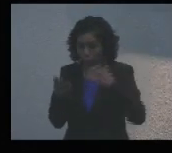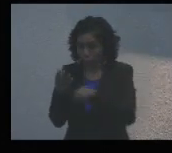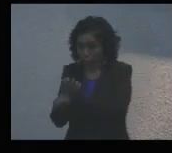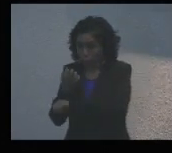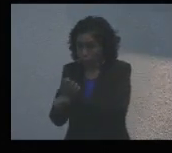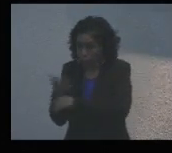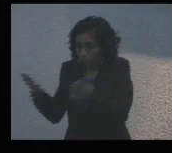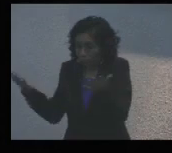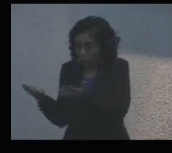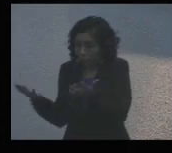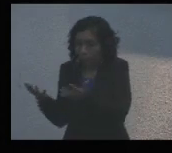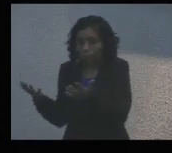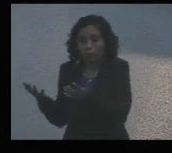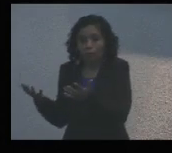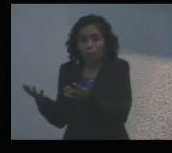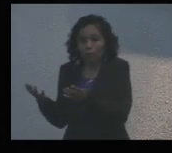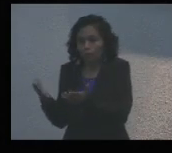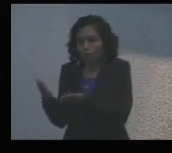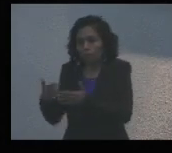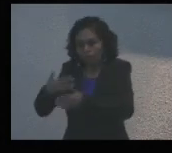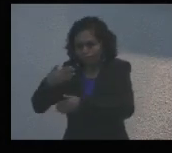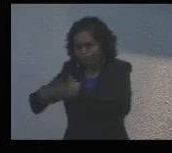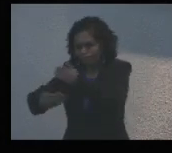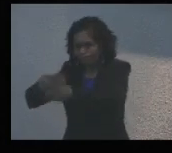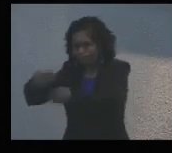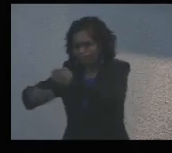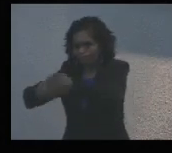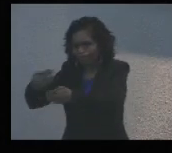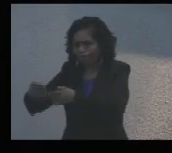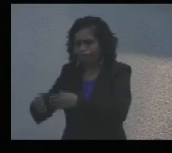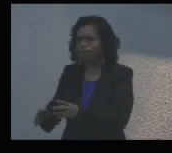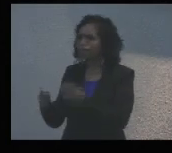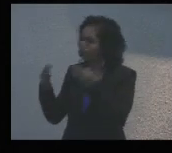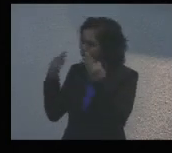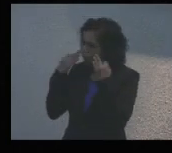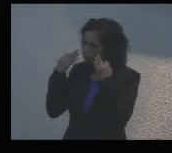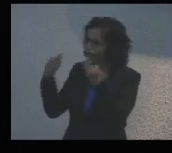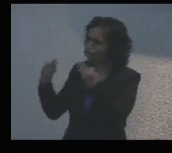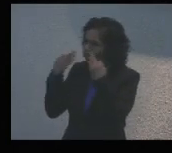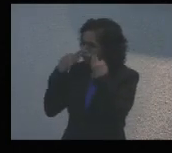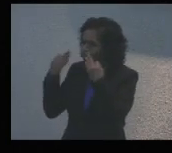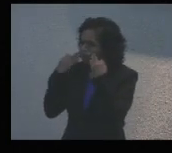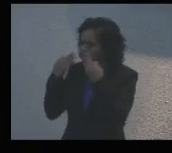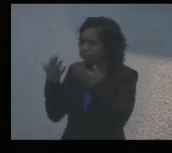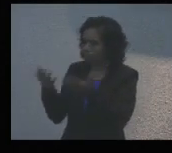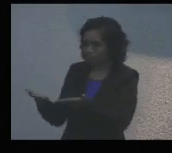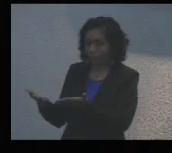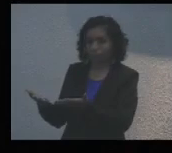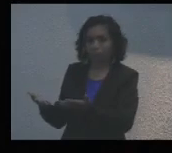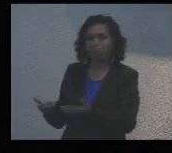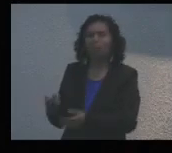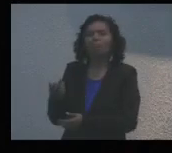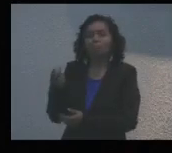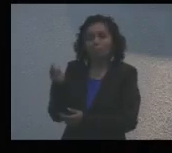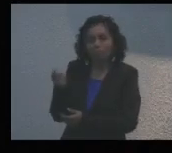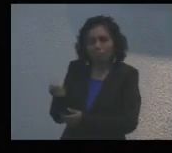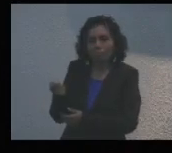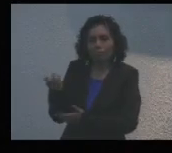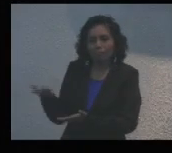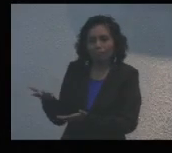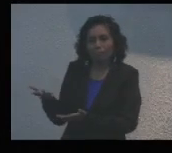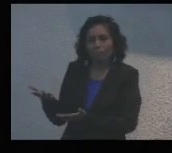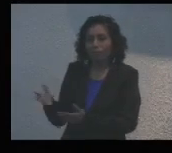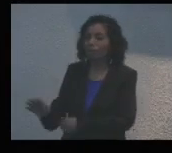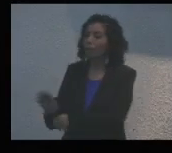para hacer posibles los avances que ahora podemos apreciar y evaluar, específicamente en materia